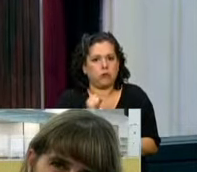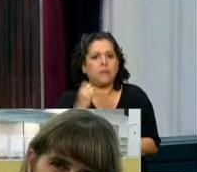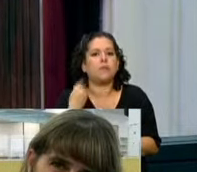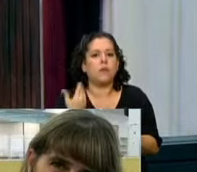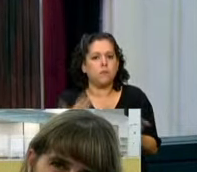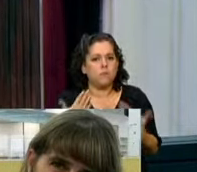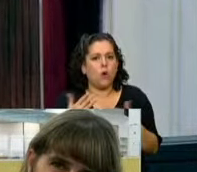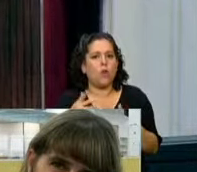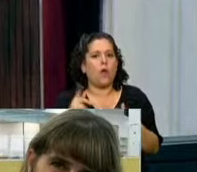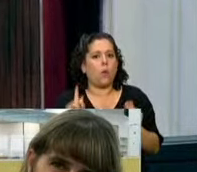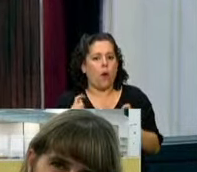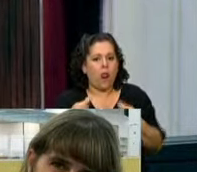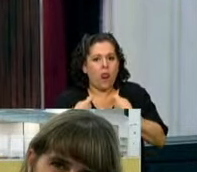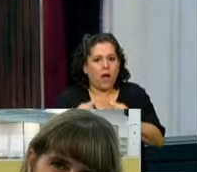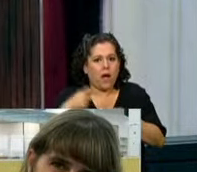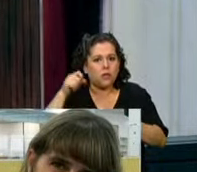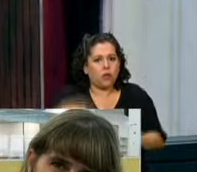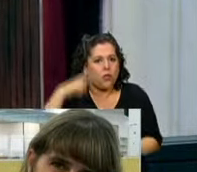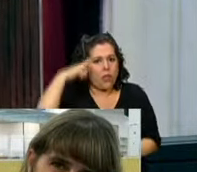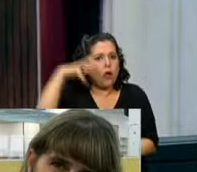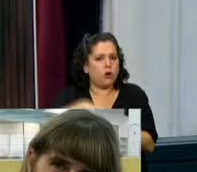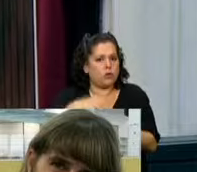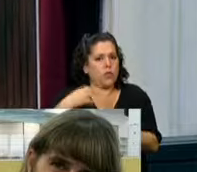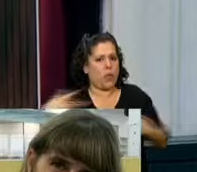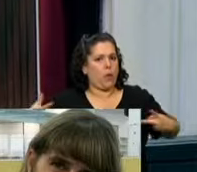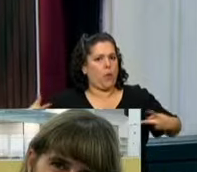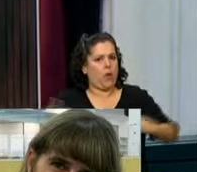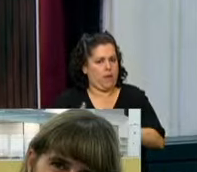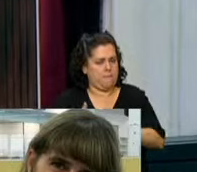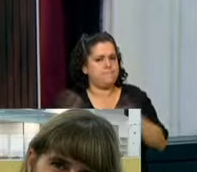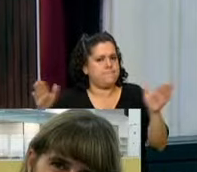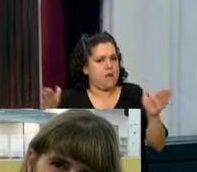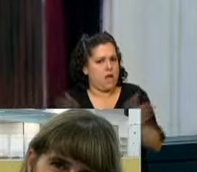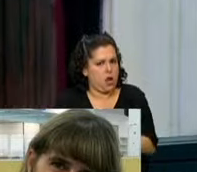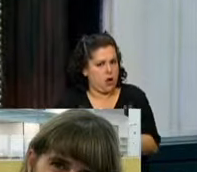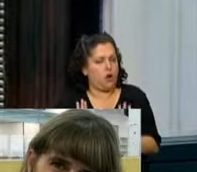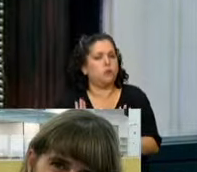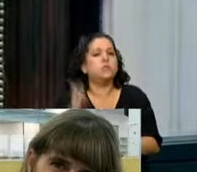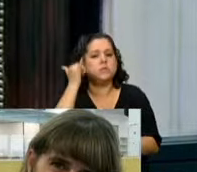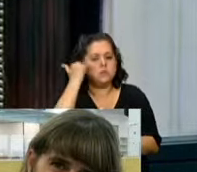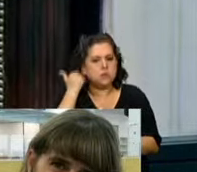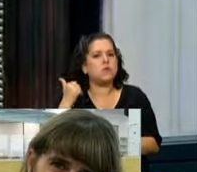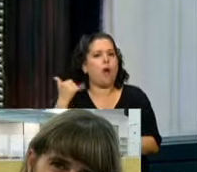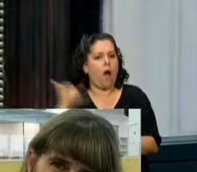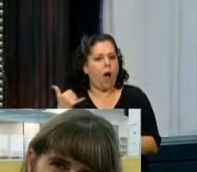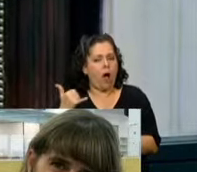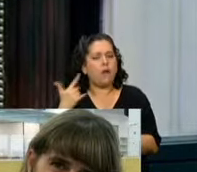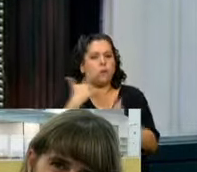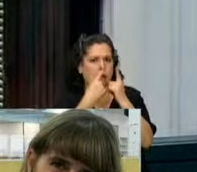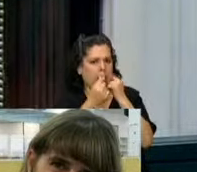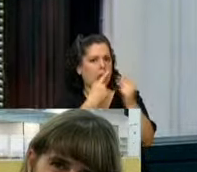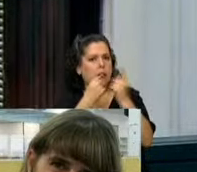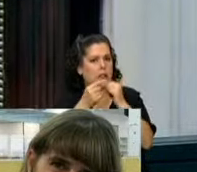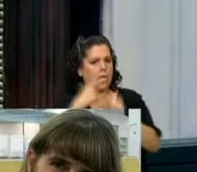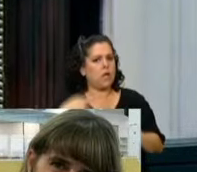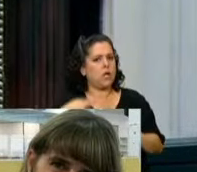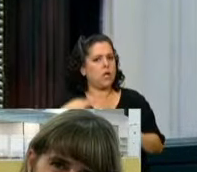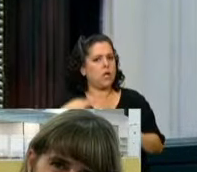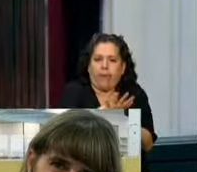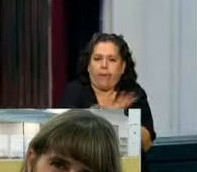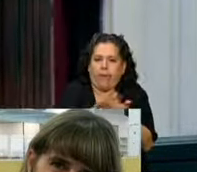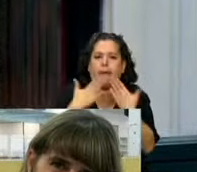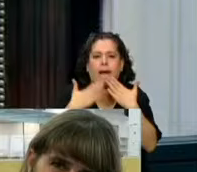que dice el dnu es decir actualizar los saberes jubilatorios por inflación con una cláusula gatillo